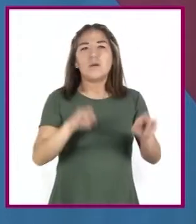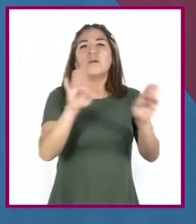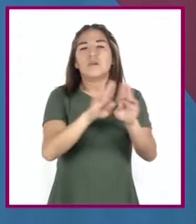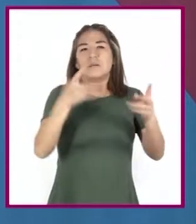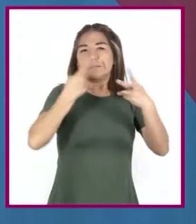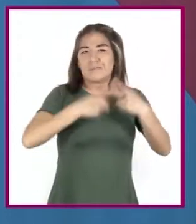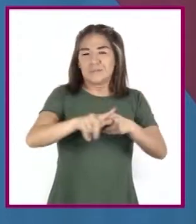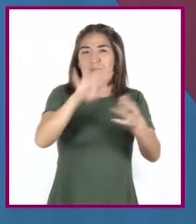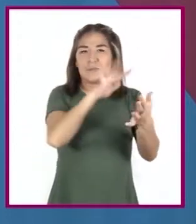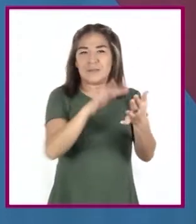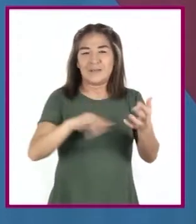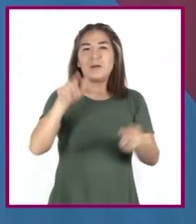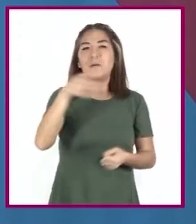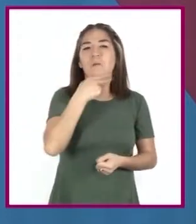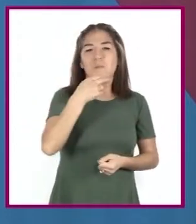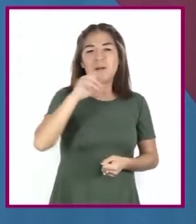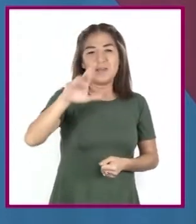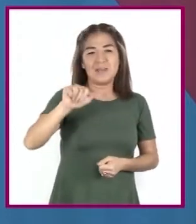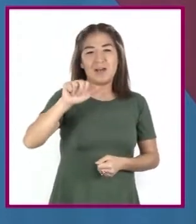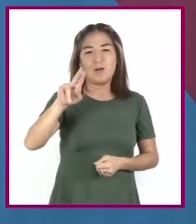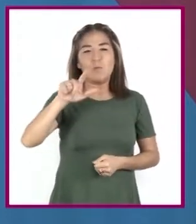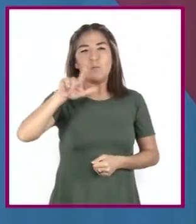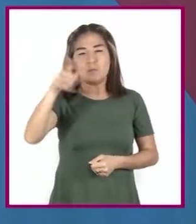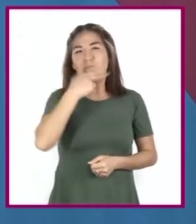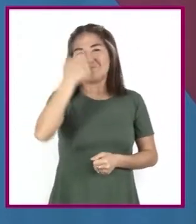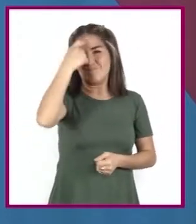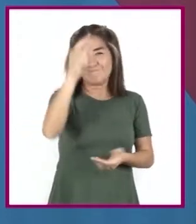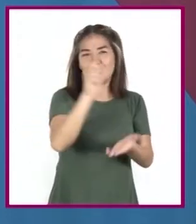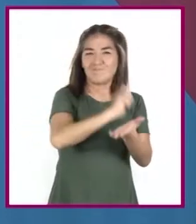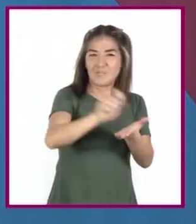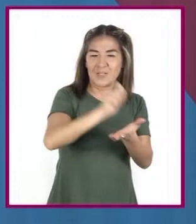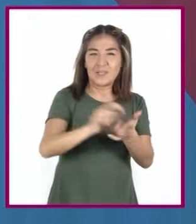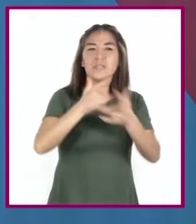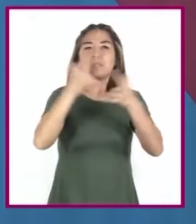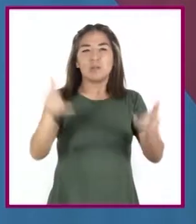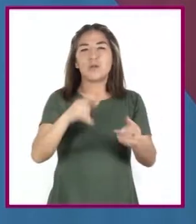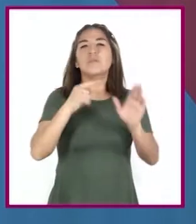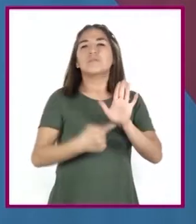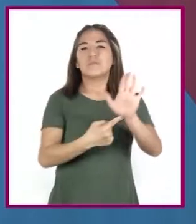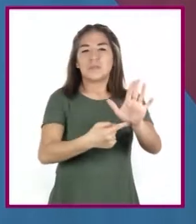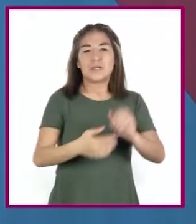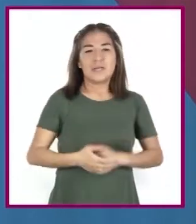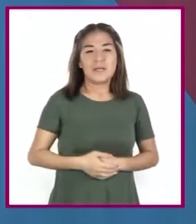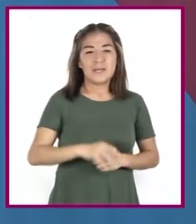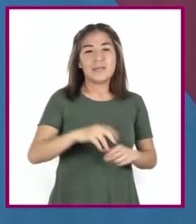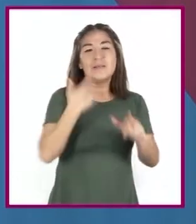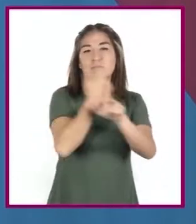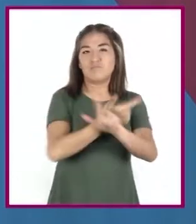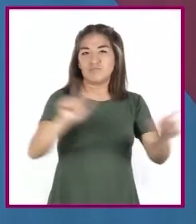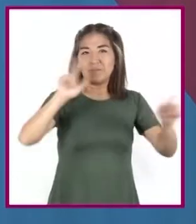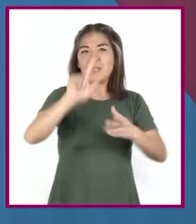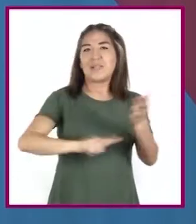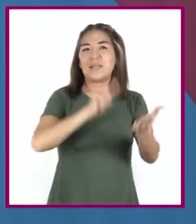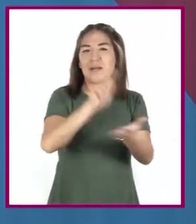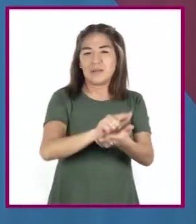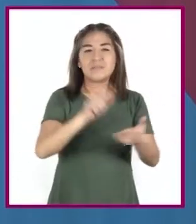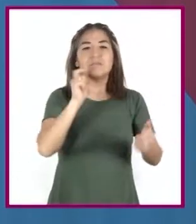la lectura que el historiador Raúl González Lezama nos ofrece en su obra titulada Reforma Liberal,